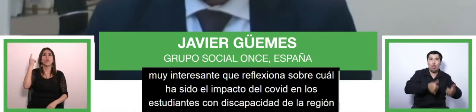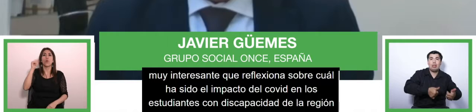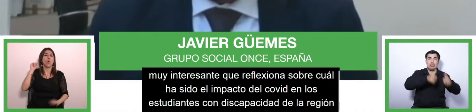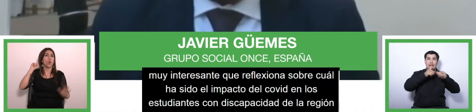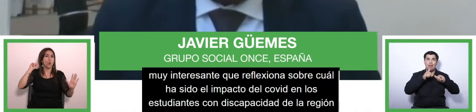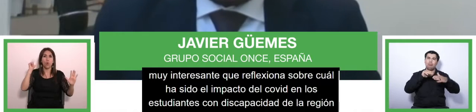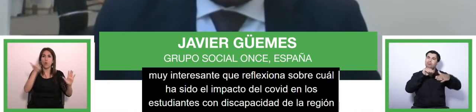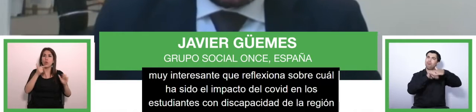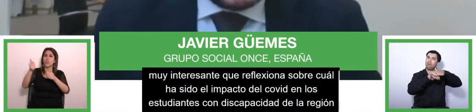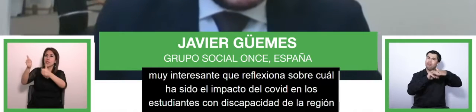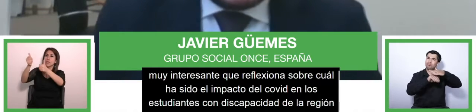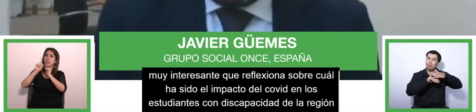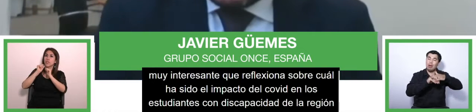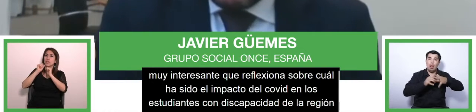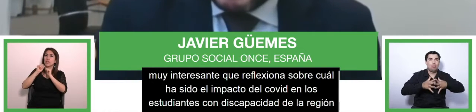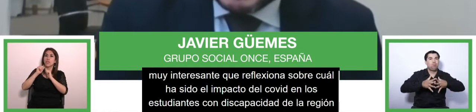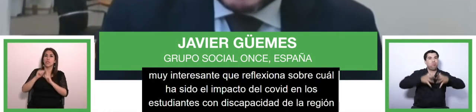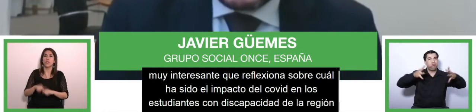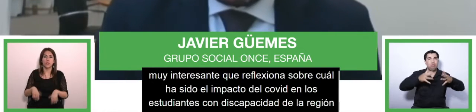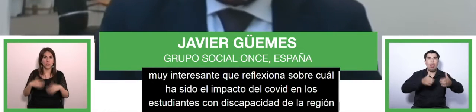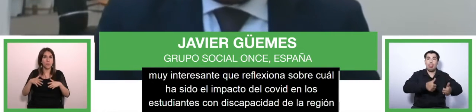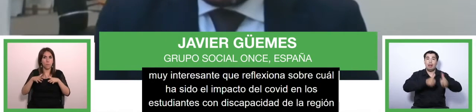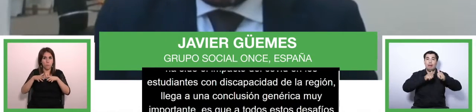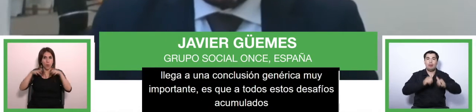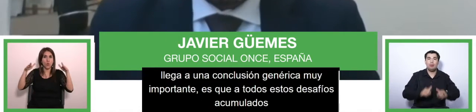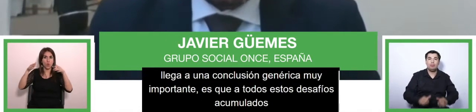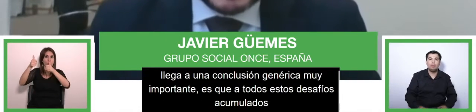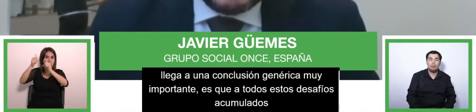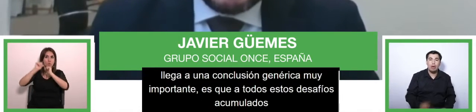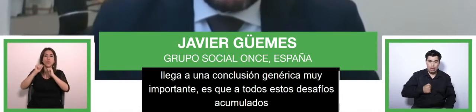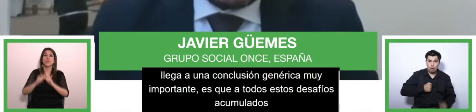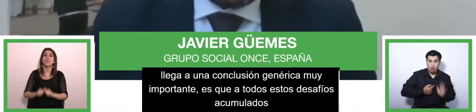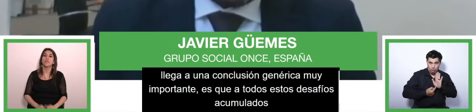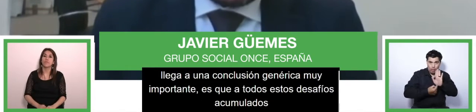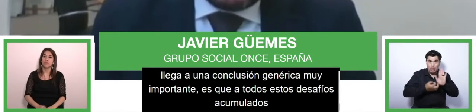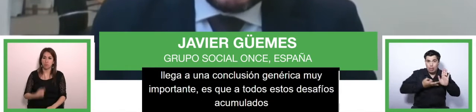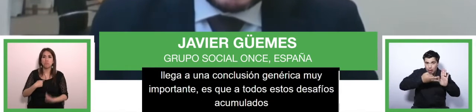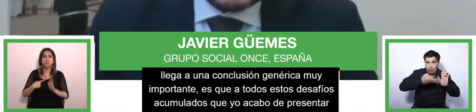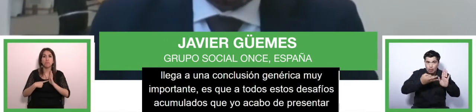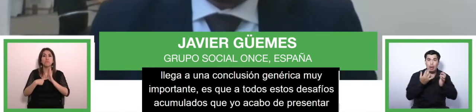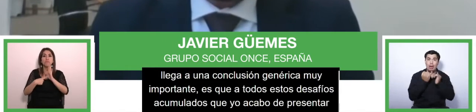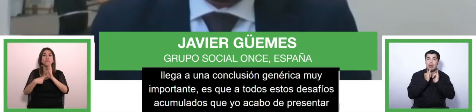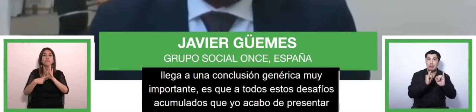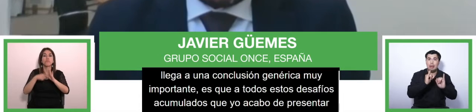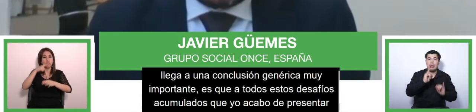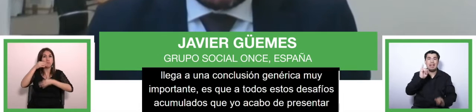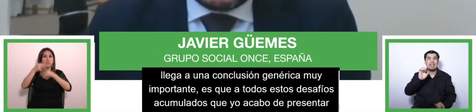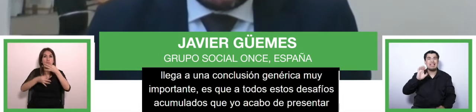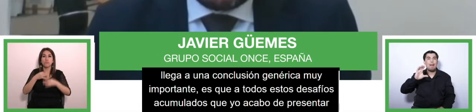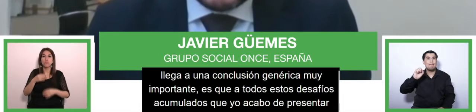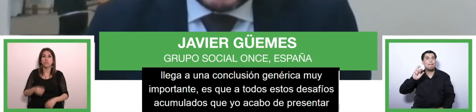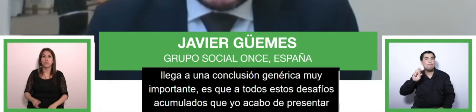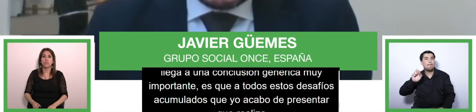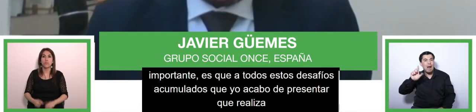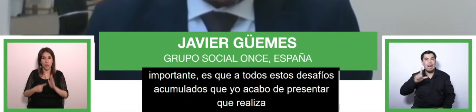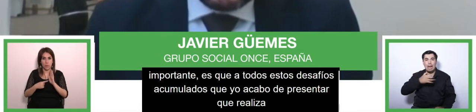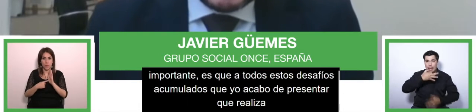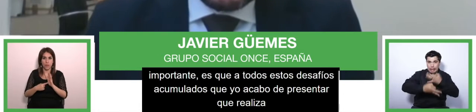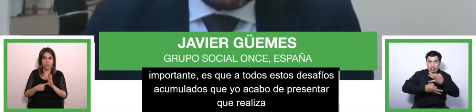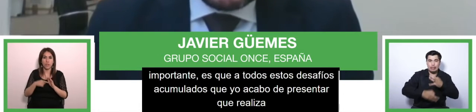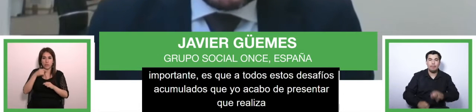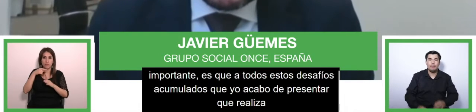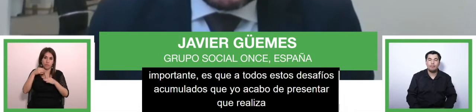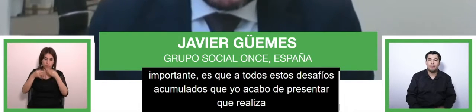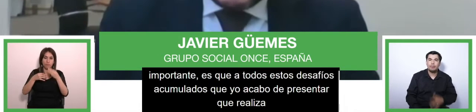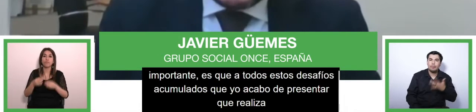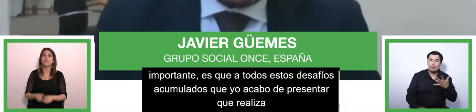acumulados que yo acabo de presentar y que el propio informe que realiza CEPAL hace un análisis más pormenorizado, se